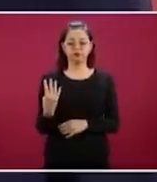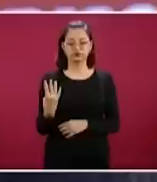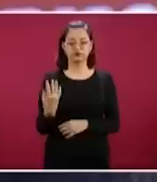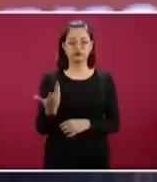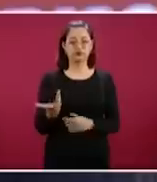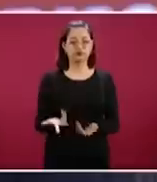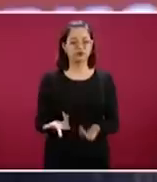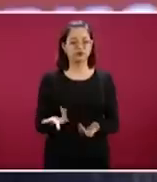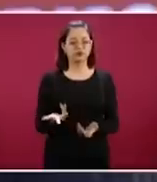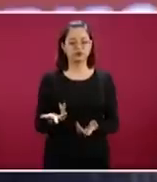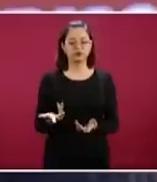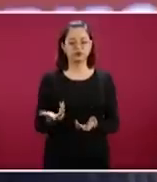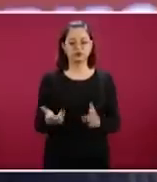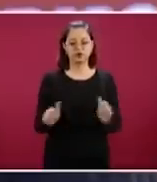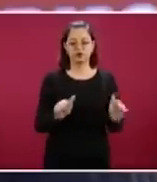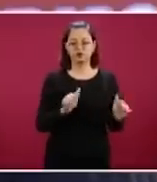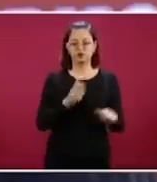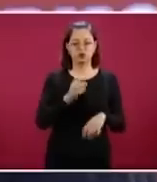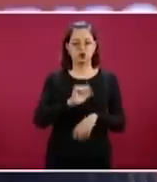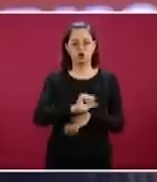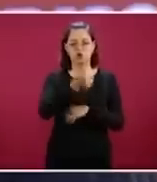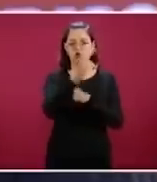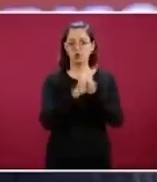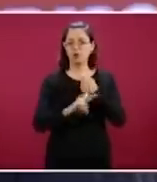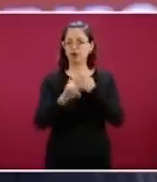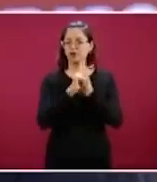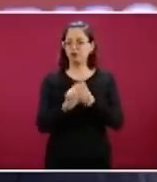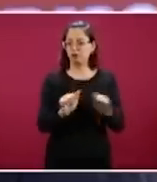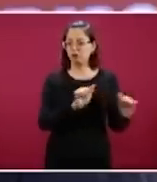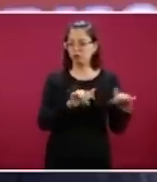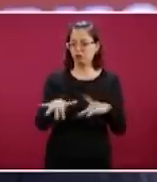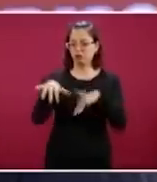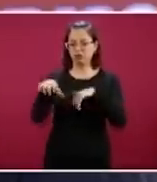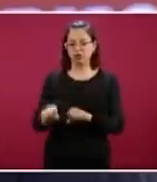no hay una intervención extranjera en México.